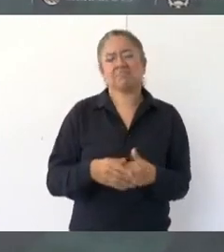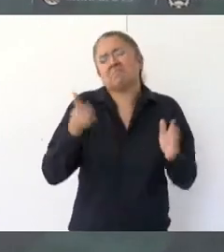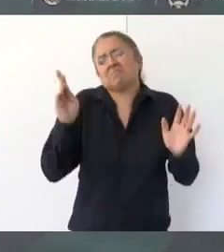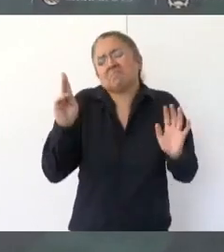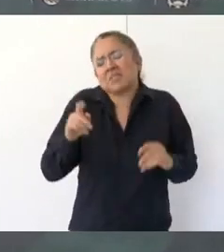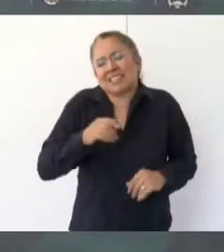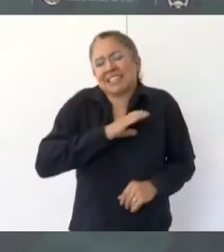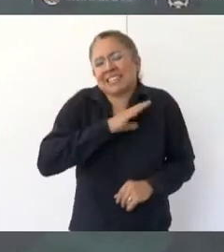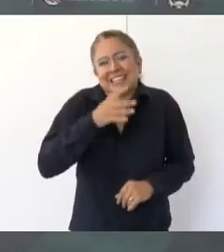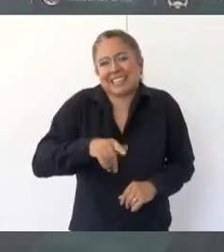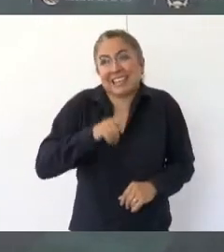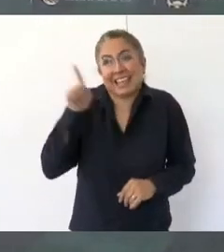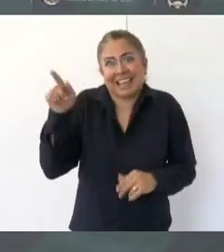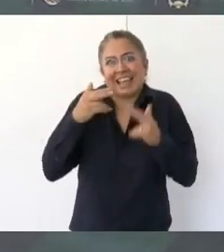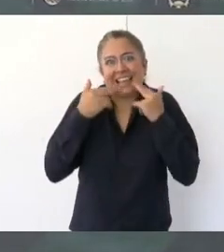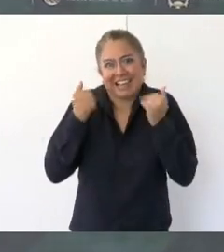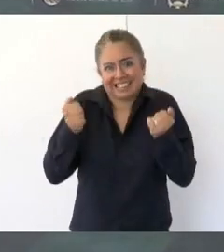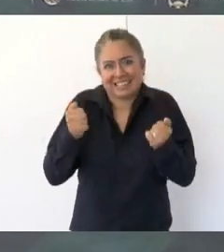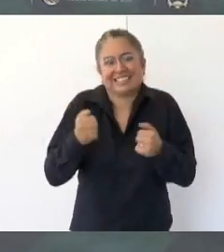muy duros,